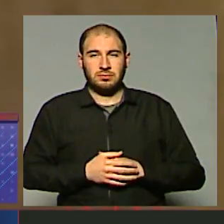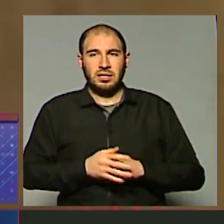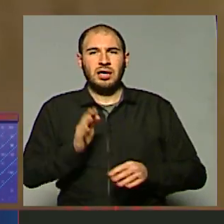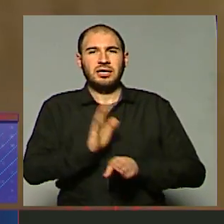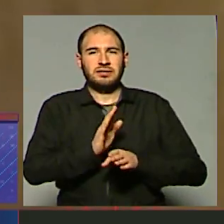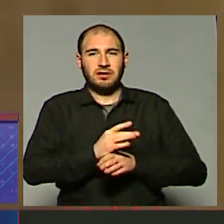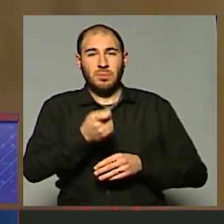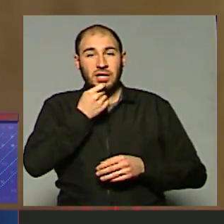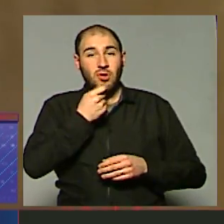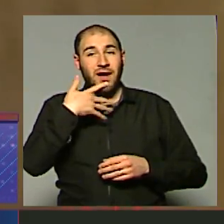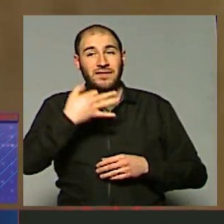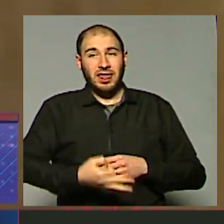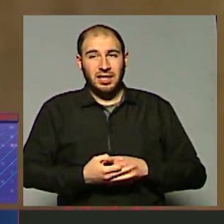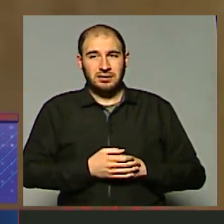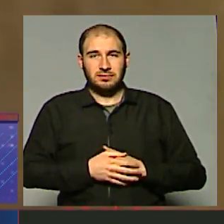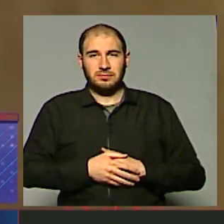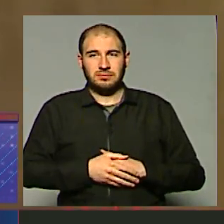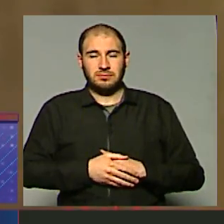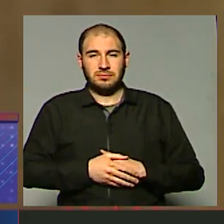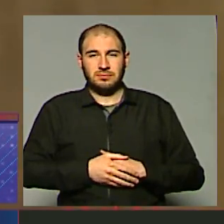decir que si fuera cierto el